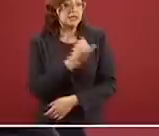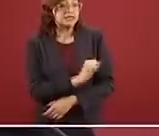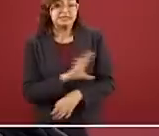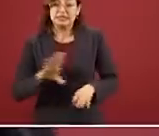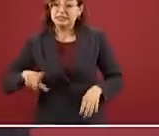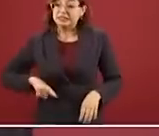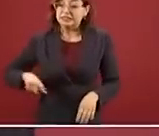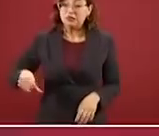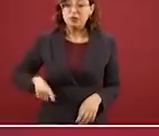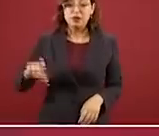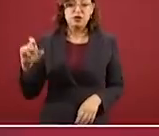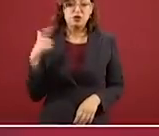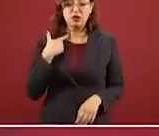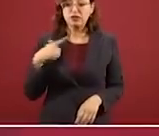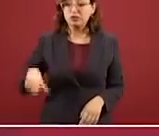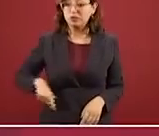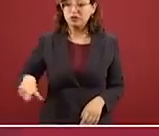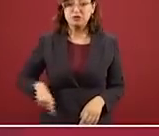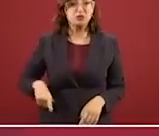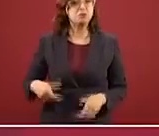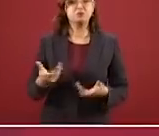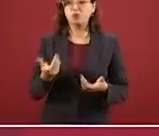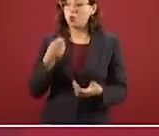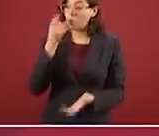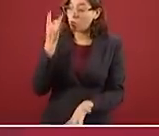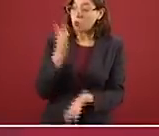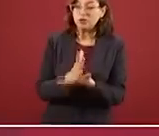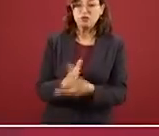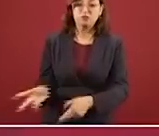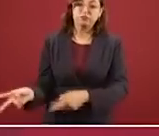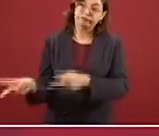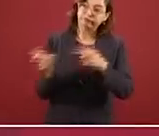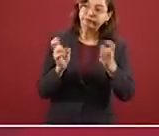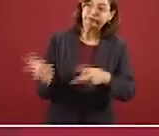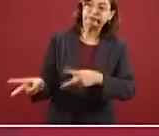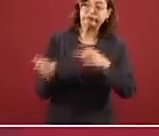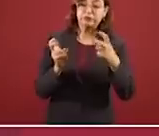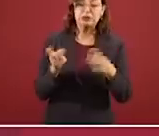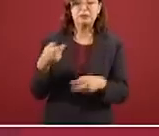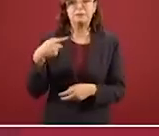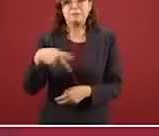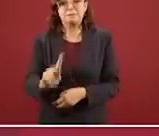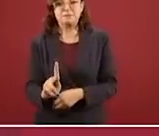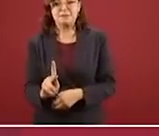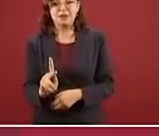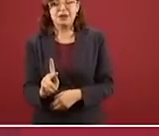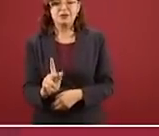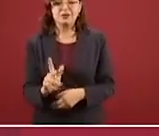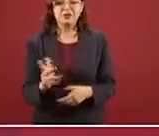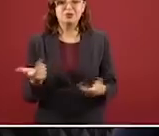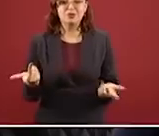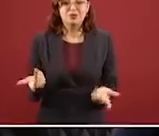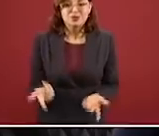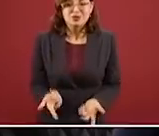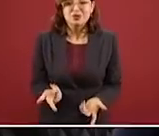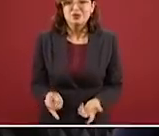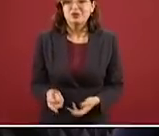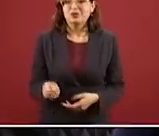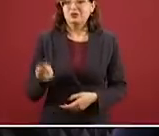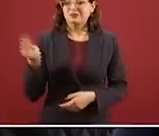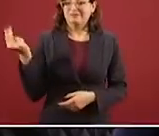Y para poder hacer eso, pues necesitaban un aparato burocrático oneroso, pagarle